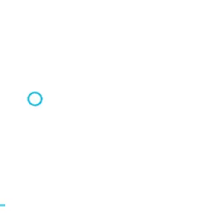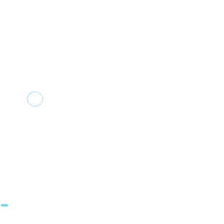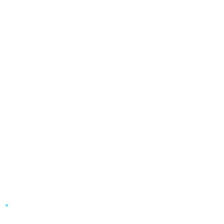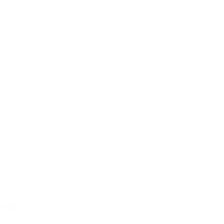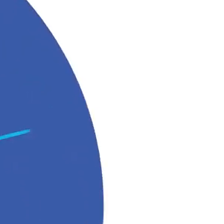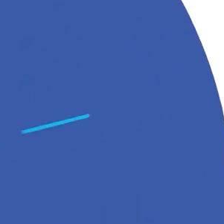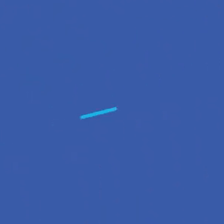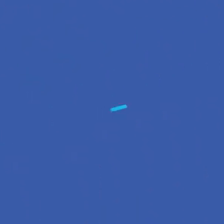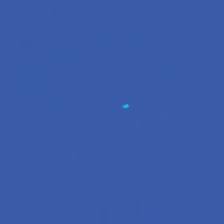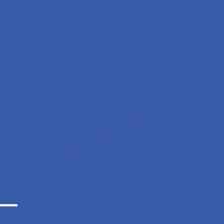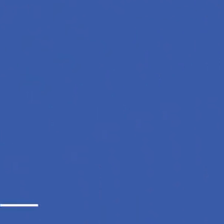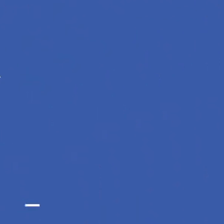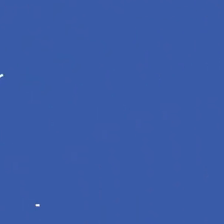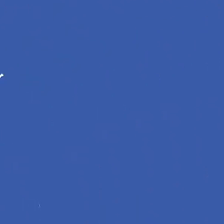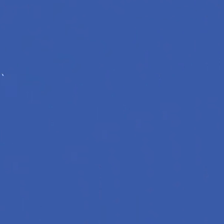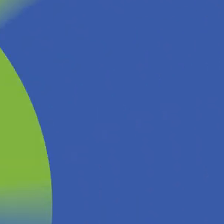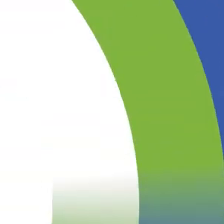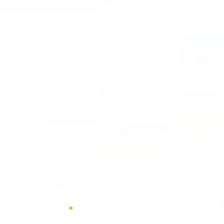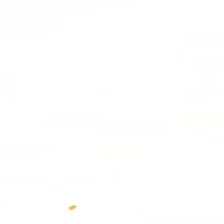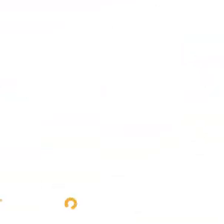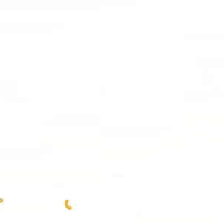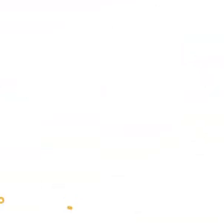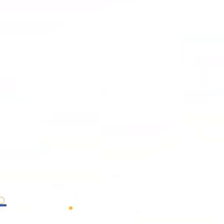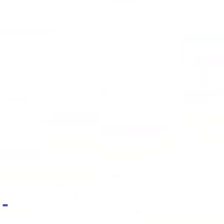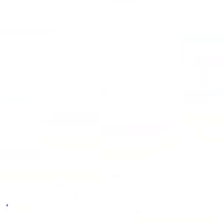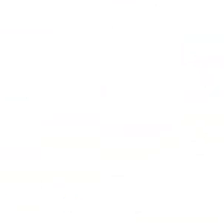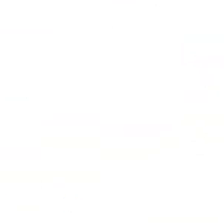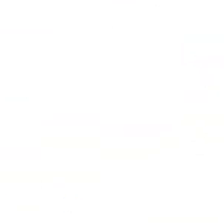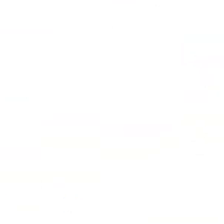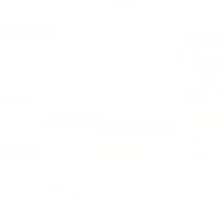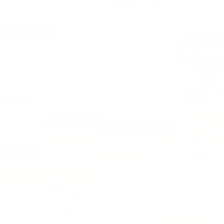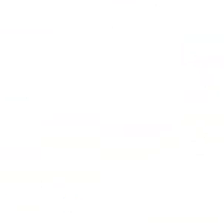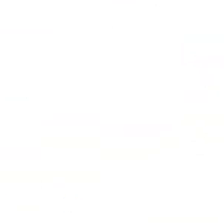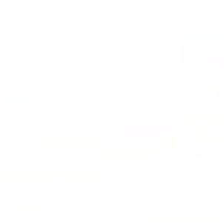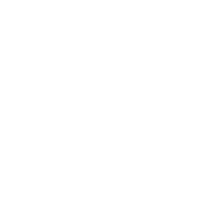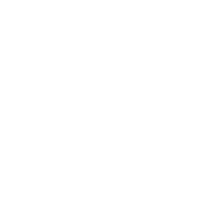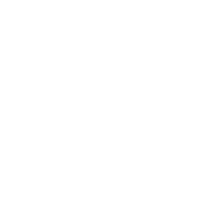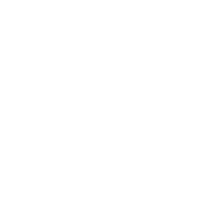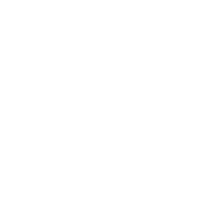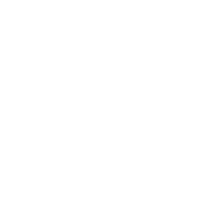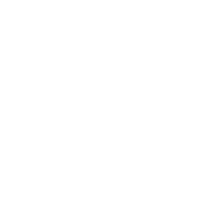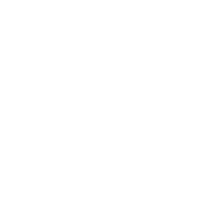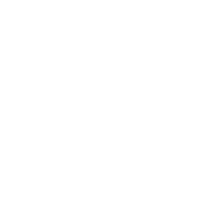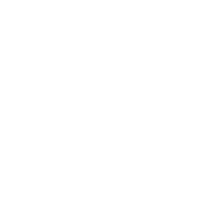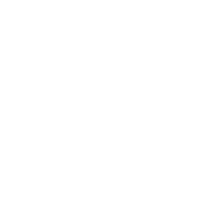Universidad del Magdalena, aún más incluyente e innovadora.